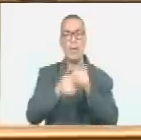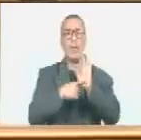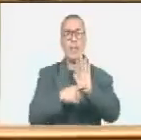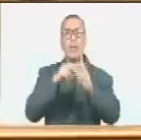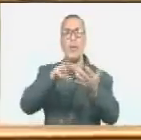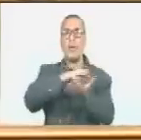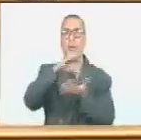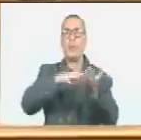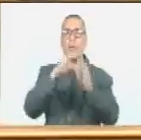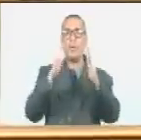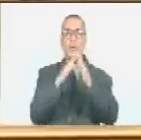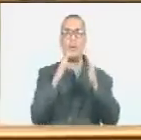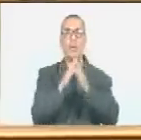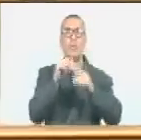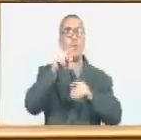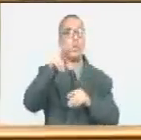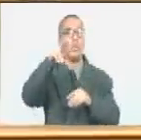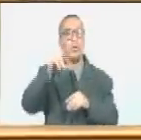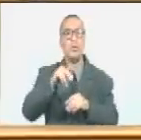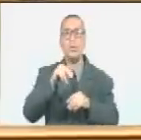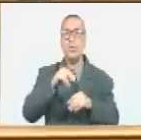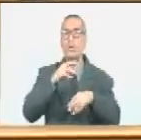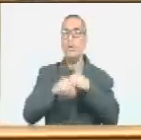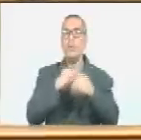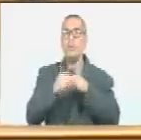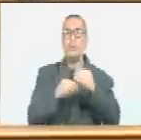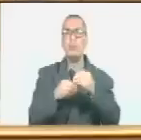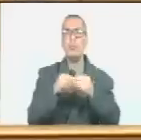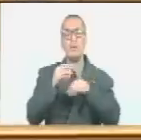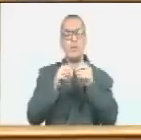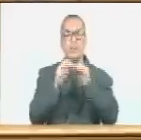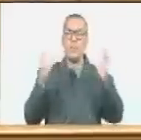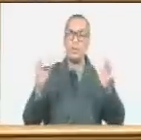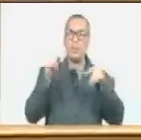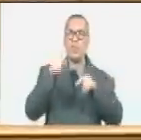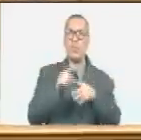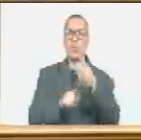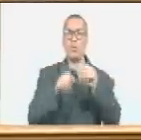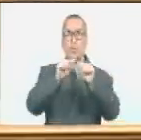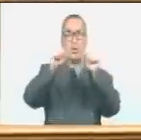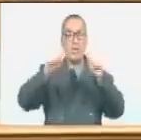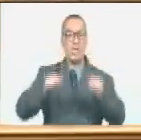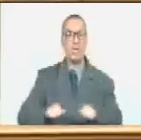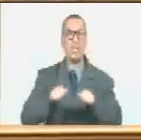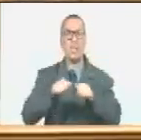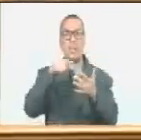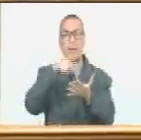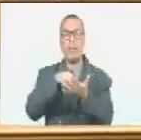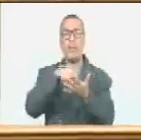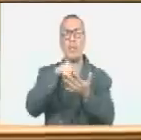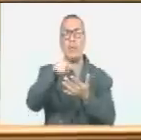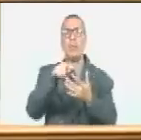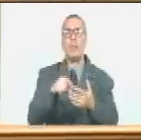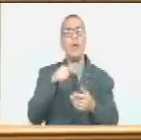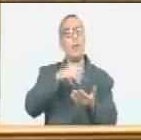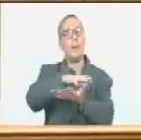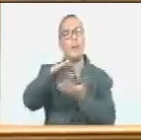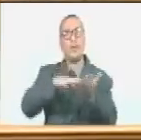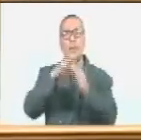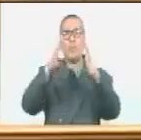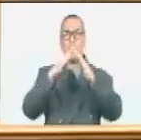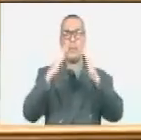el problema de la vivienda no la vamos a resolver dentro del sistema capitalista. El problema de la